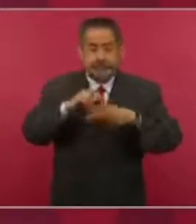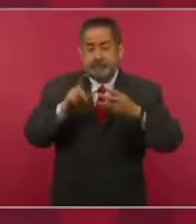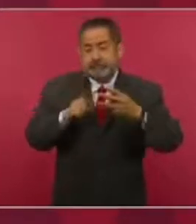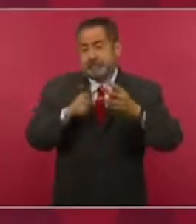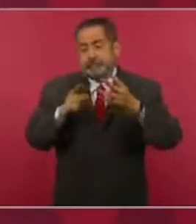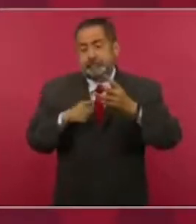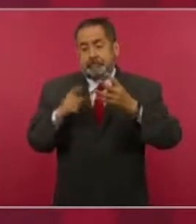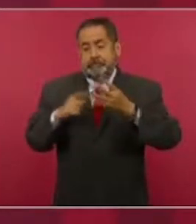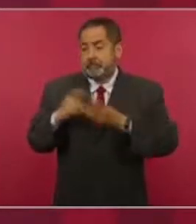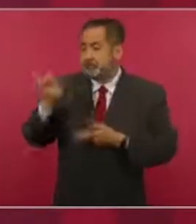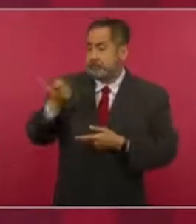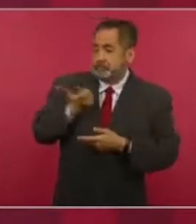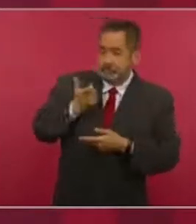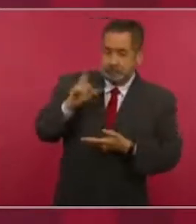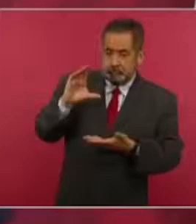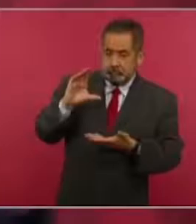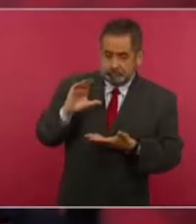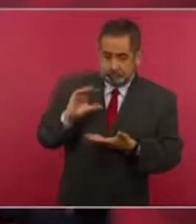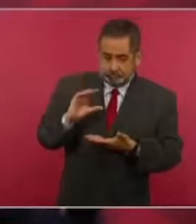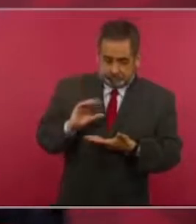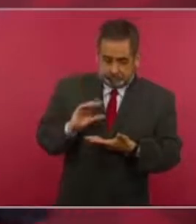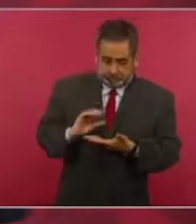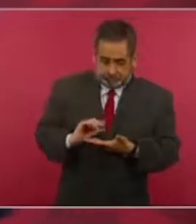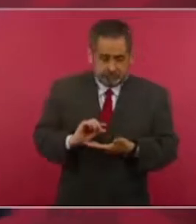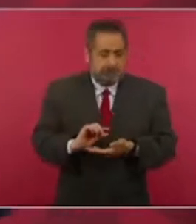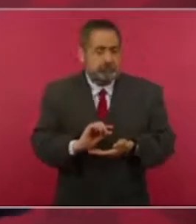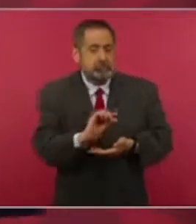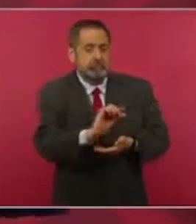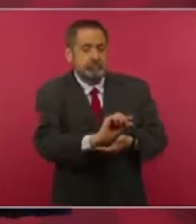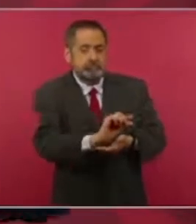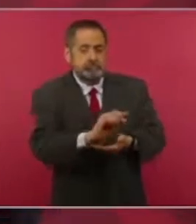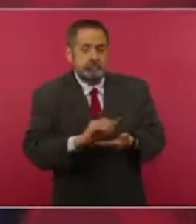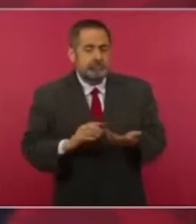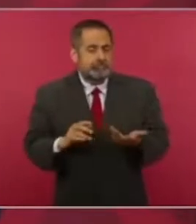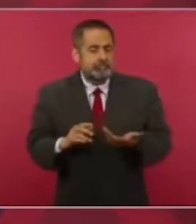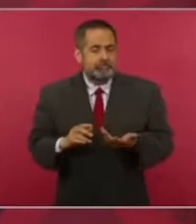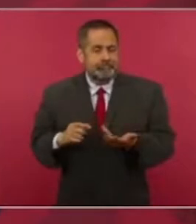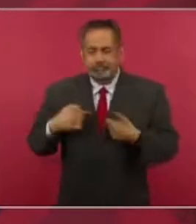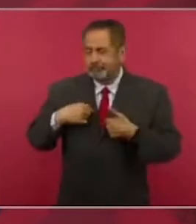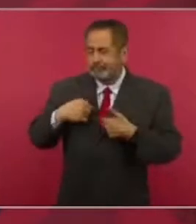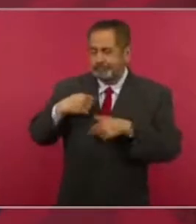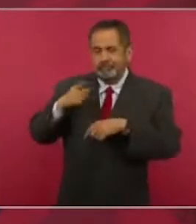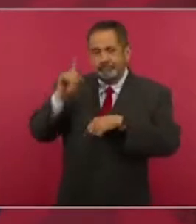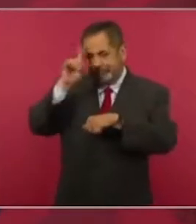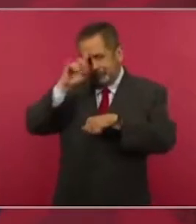autónomo, directores de área, asesores,